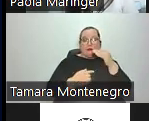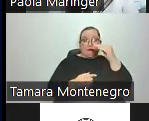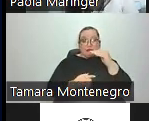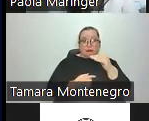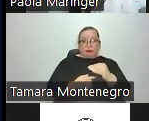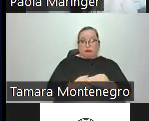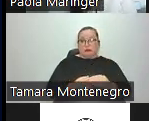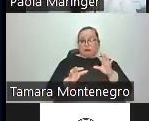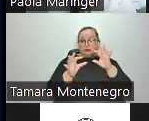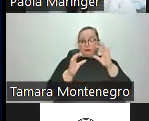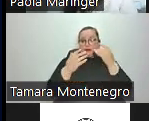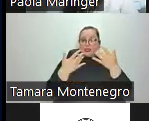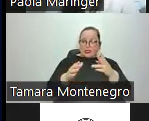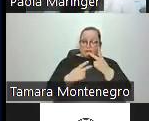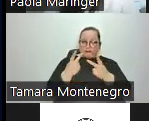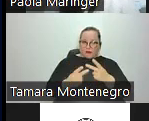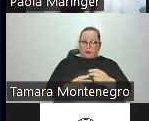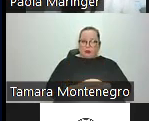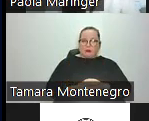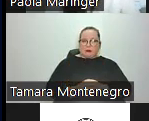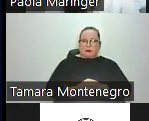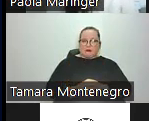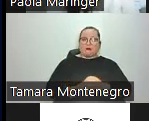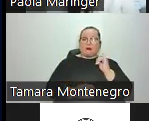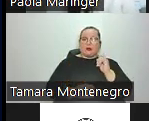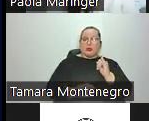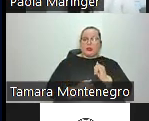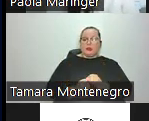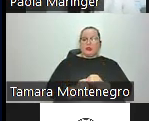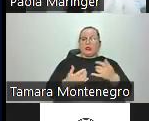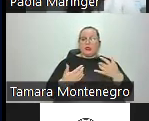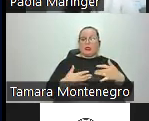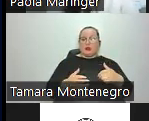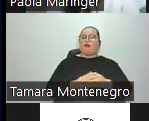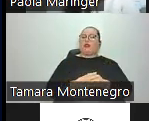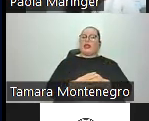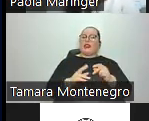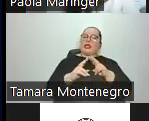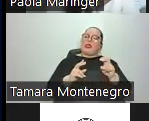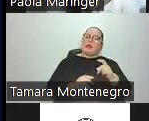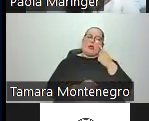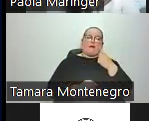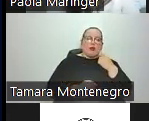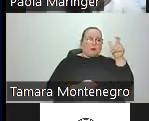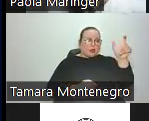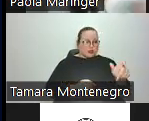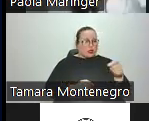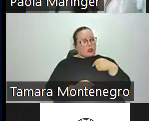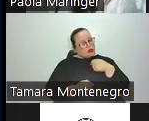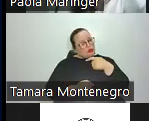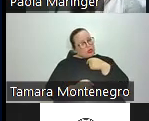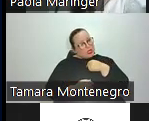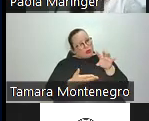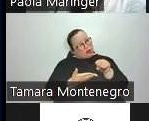ahí ya están en pantalla? En pantalla. Sí, o sea, es importante siempre ese referente, es como esa persona que